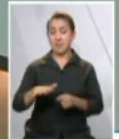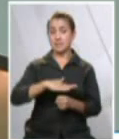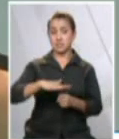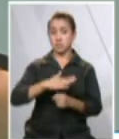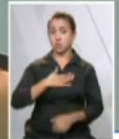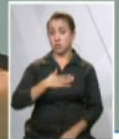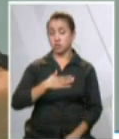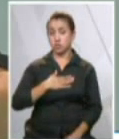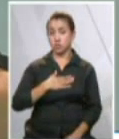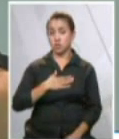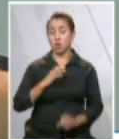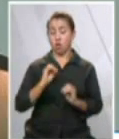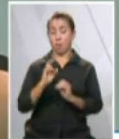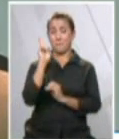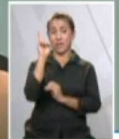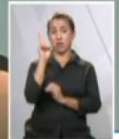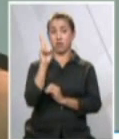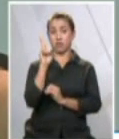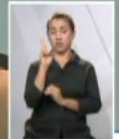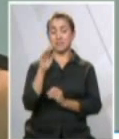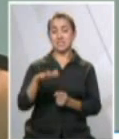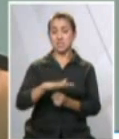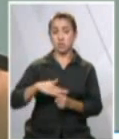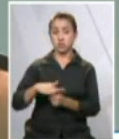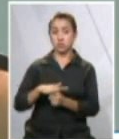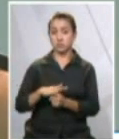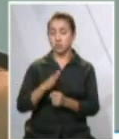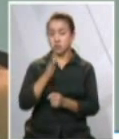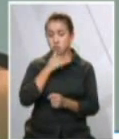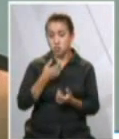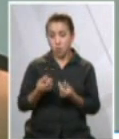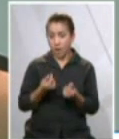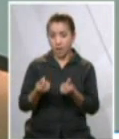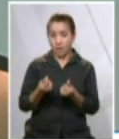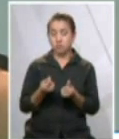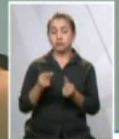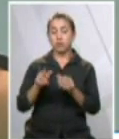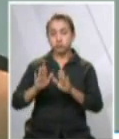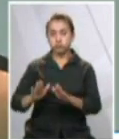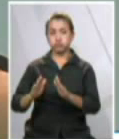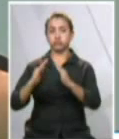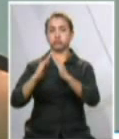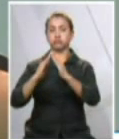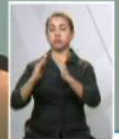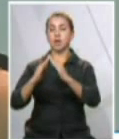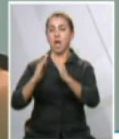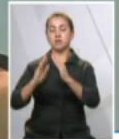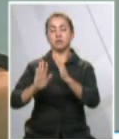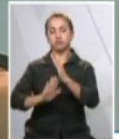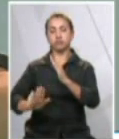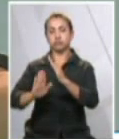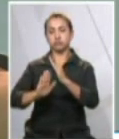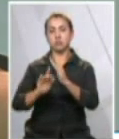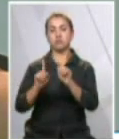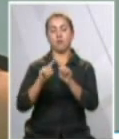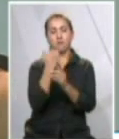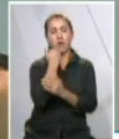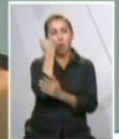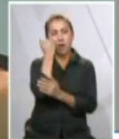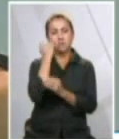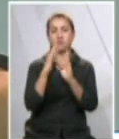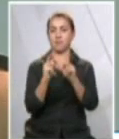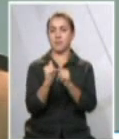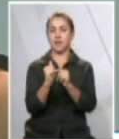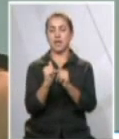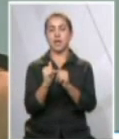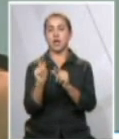situación o peor, no sé. Y no tienen, y se están en su casa, están encerrados o por la vergüenza de sus familias tampoco